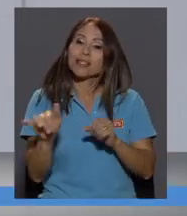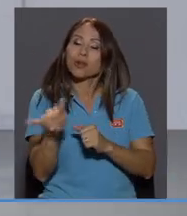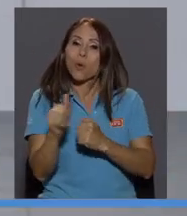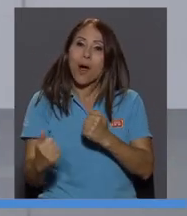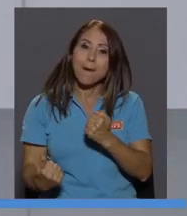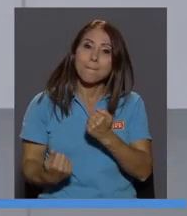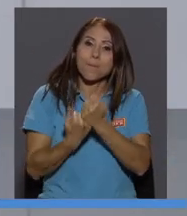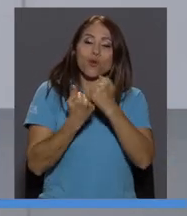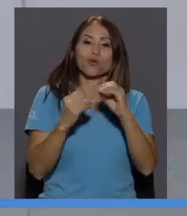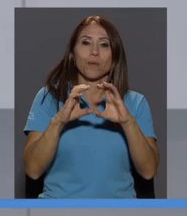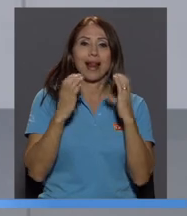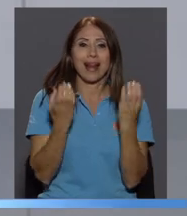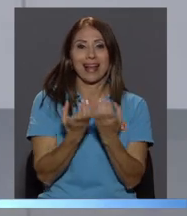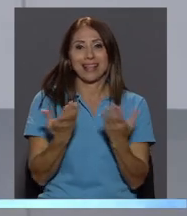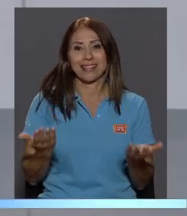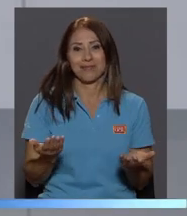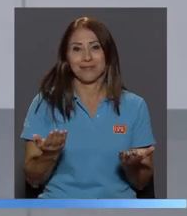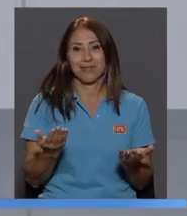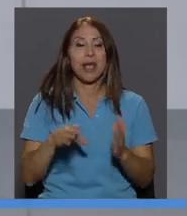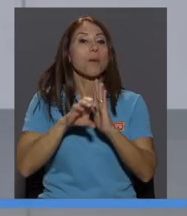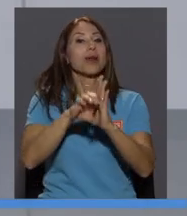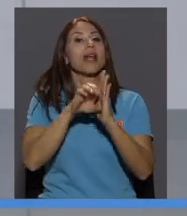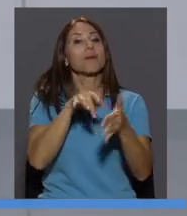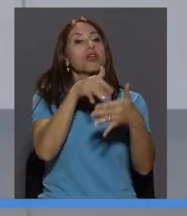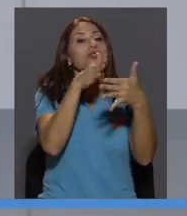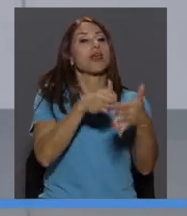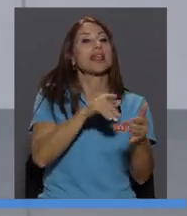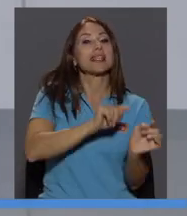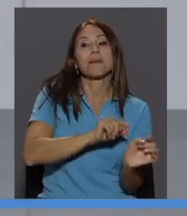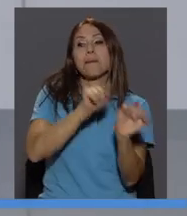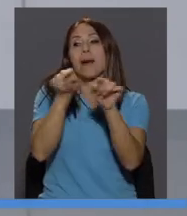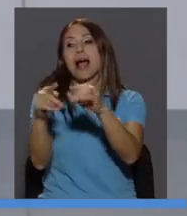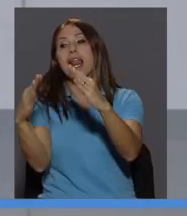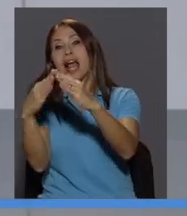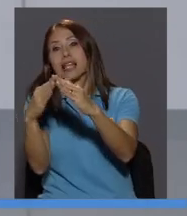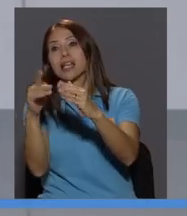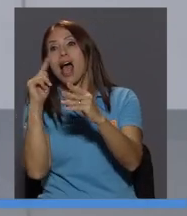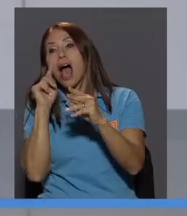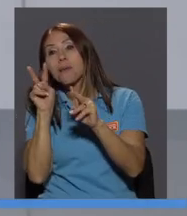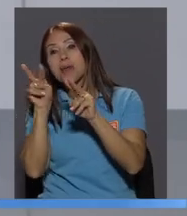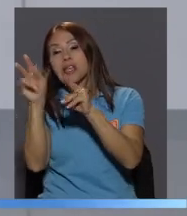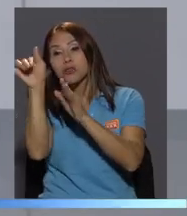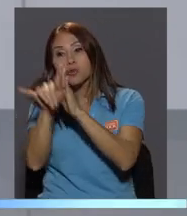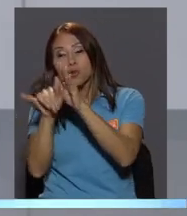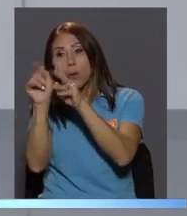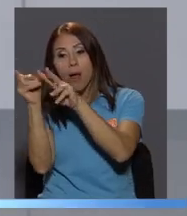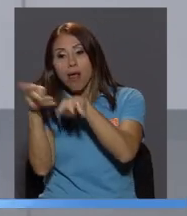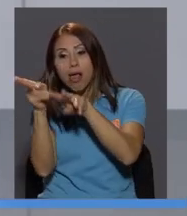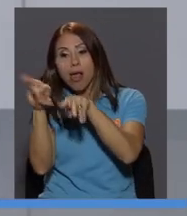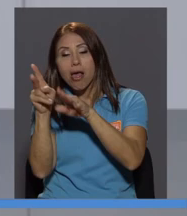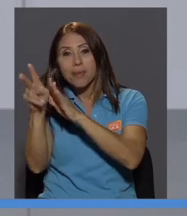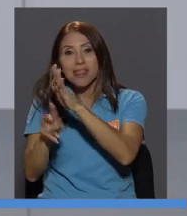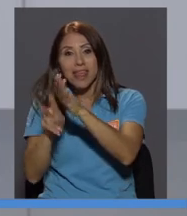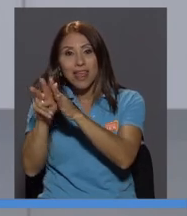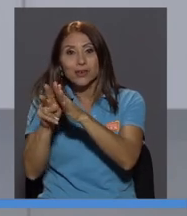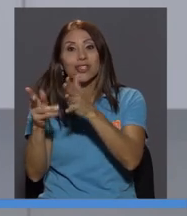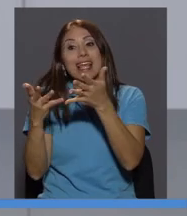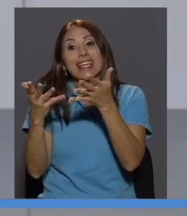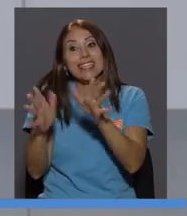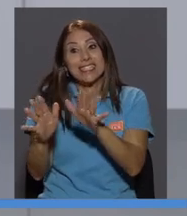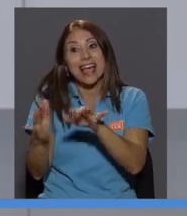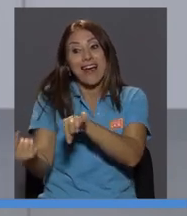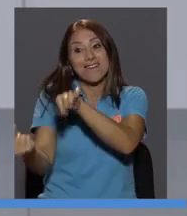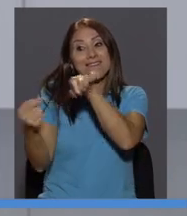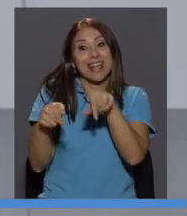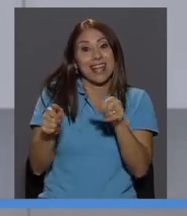la clase un apoyo para la clase como que los estudiantes vayan a sus casas revisen los vídeos y así ya vengan como con una idea de los temas y es que no lo hemos